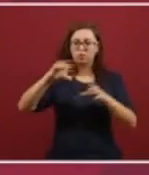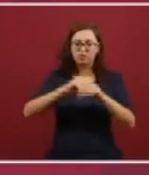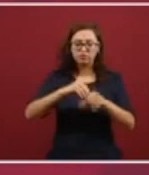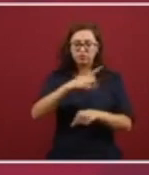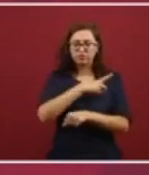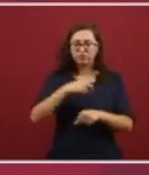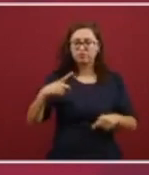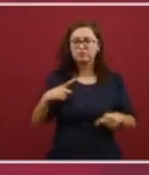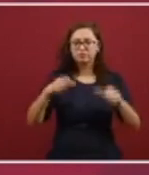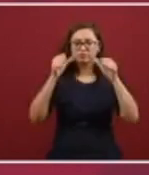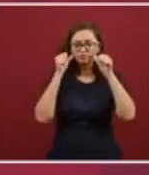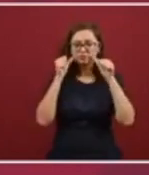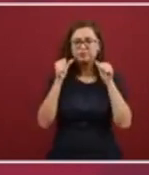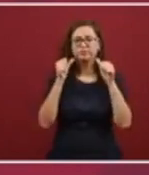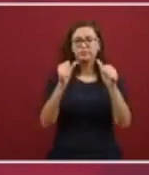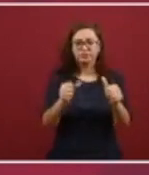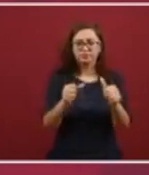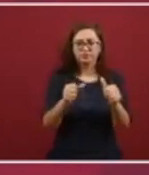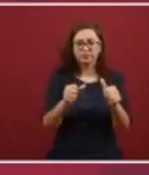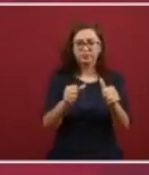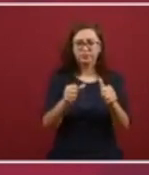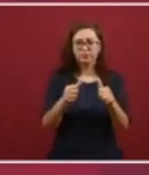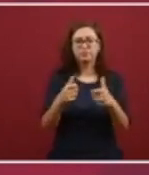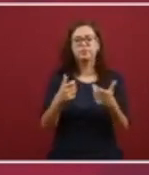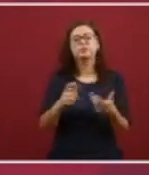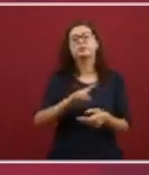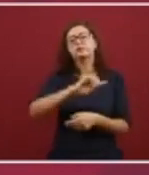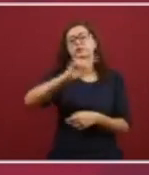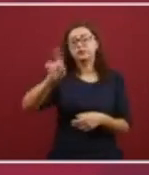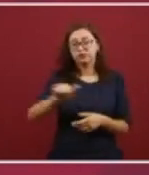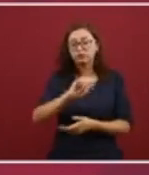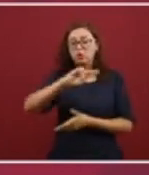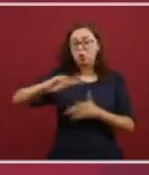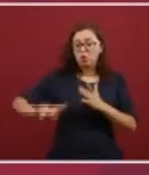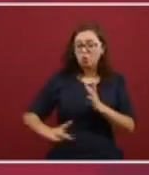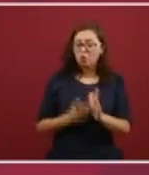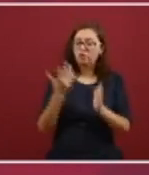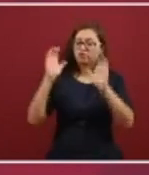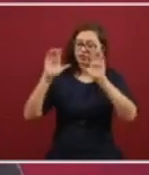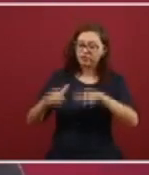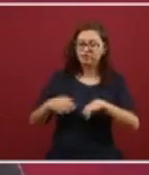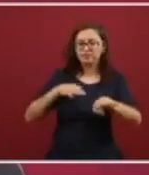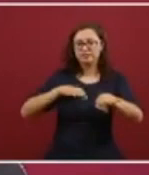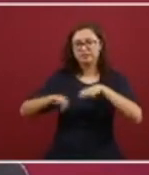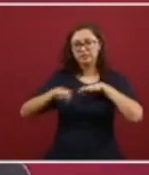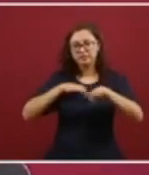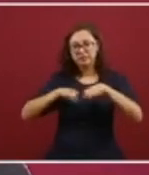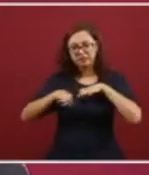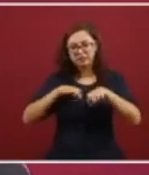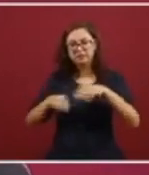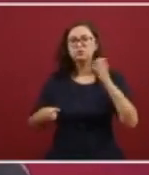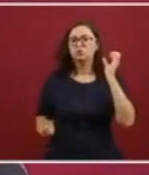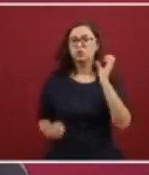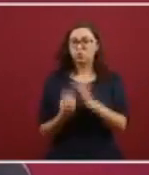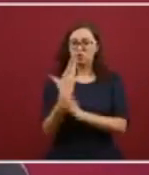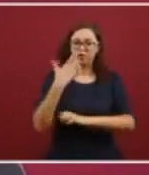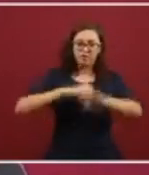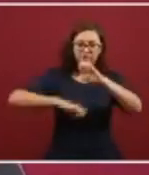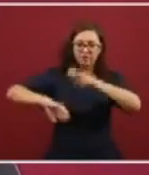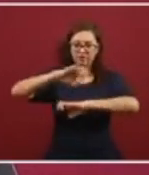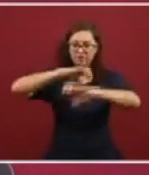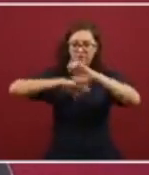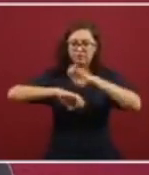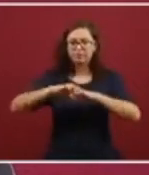Pero ya la recontratación, lo que tiene que ver con la creación de empresas,